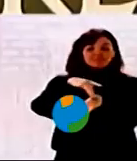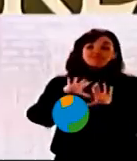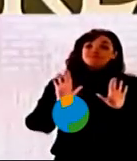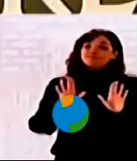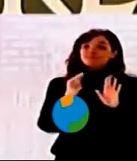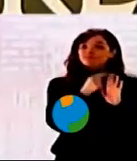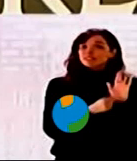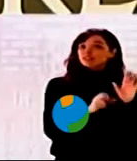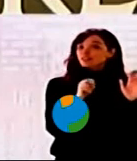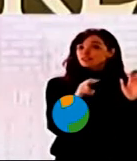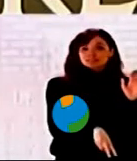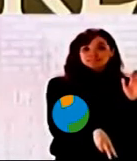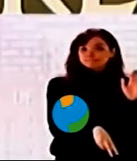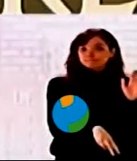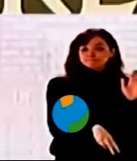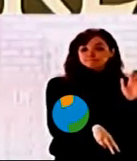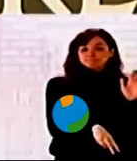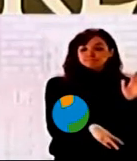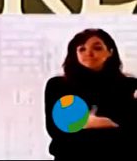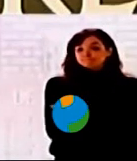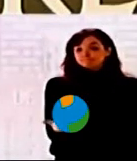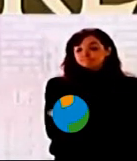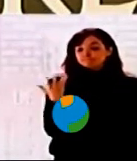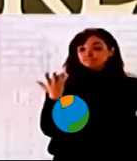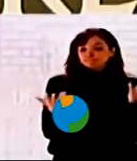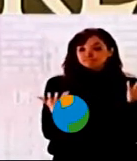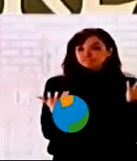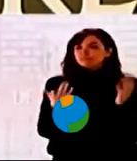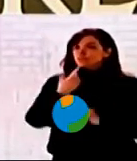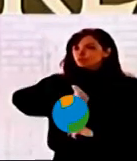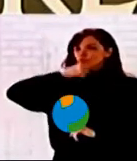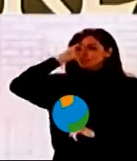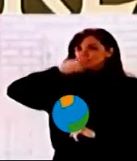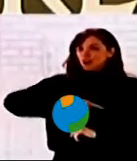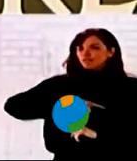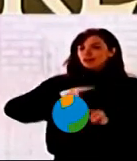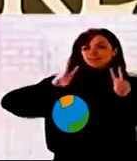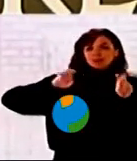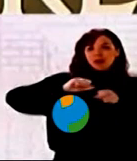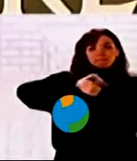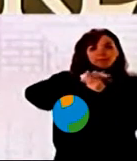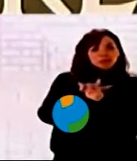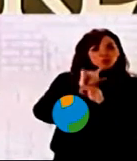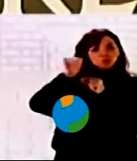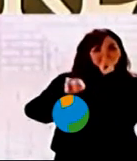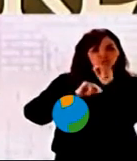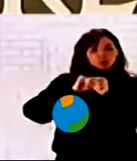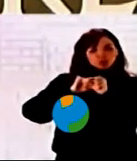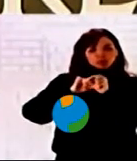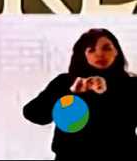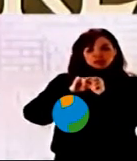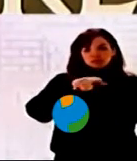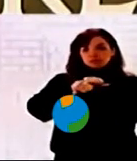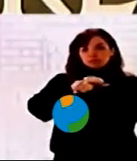y sabiendo que lo único que afecta al virus y que hace que se traslade y que se